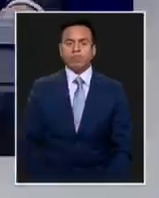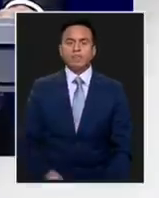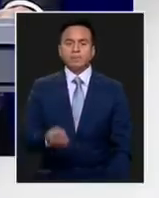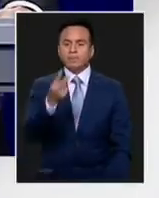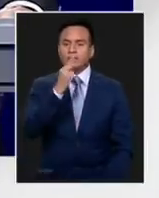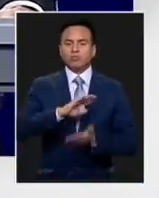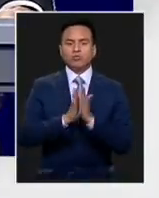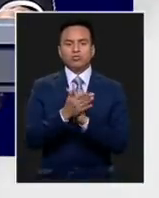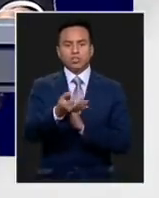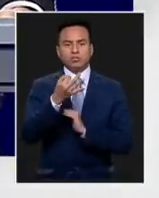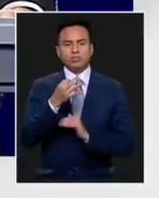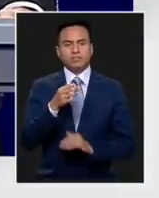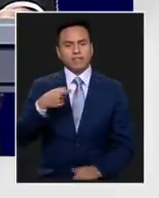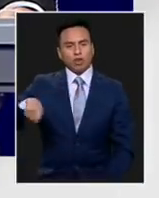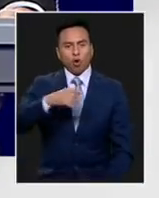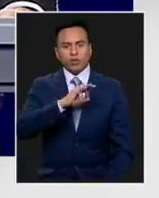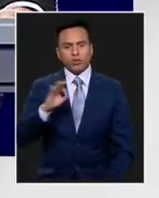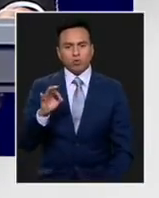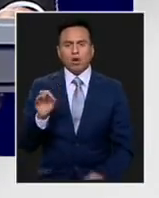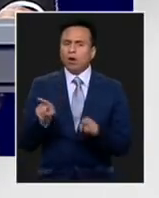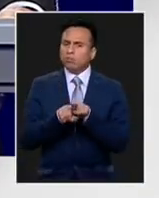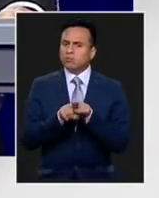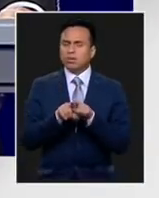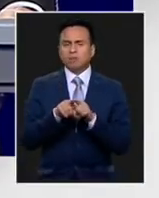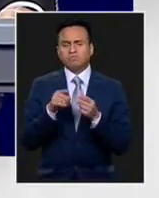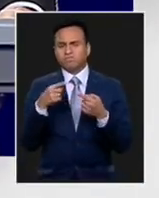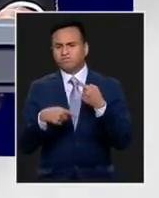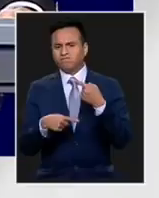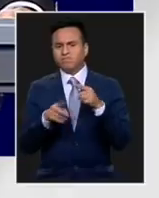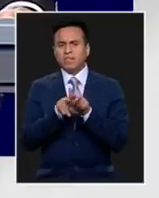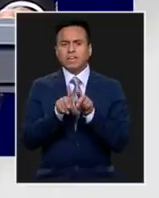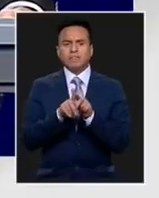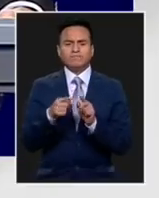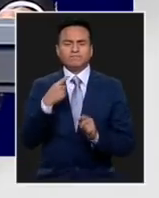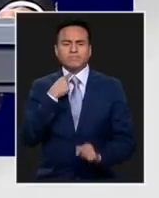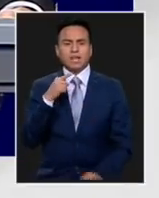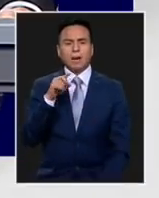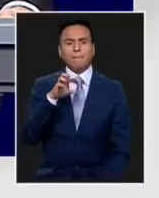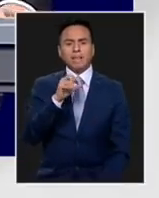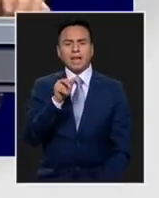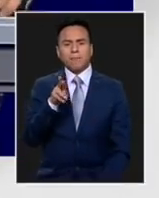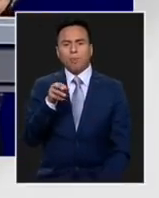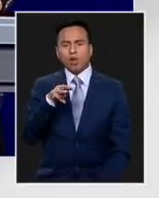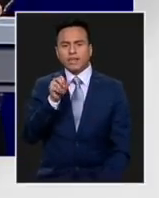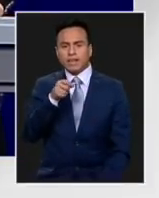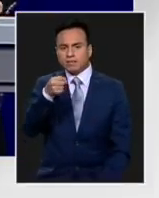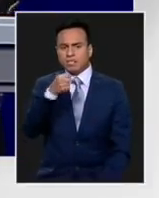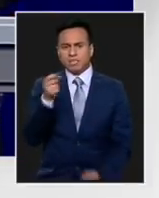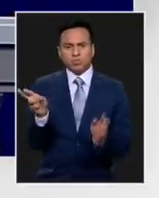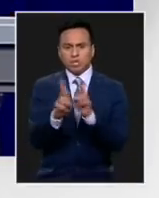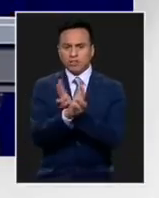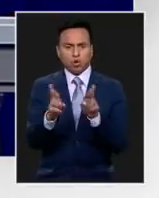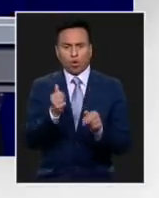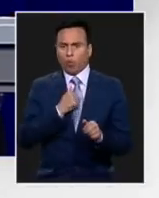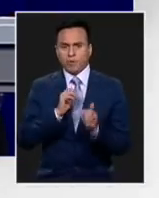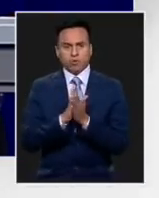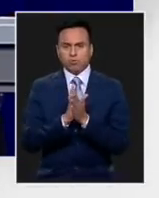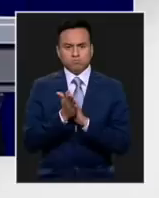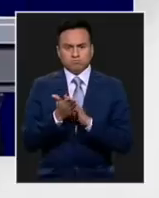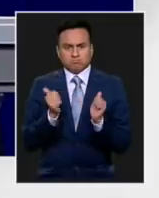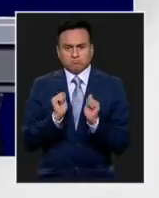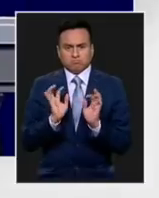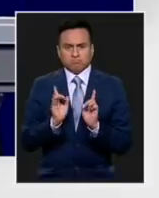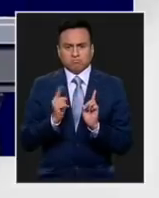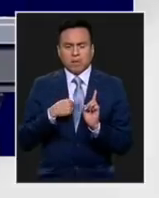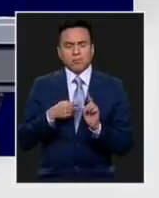todo lo que ha dicho el senador Asandón son conjeturas que afectan a la periodista Pilar Molina. Ninguna tiene ninguna relación conmigo. A mí no me